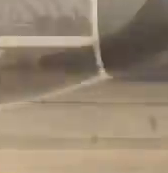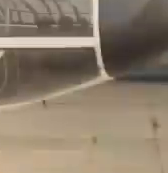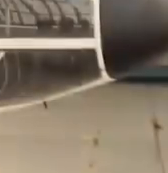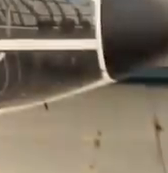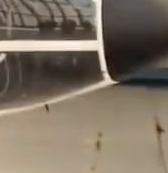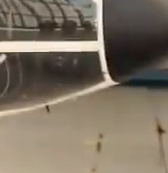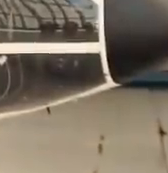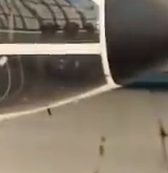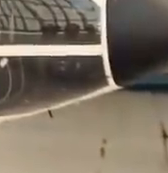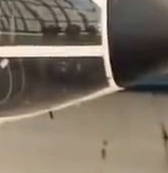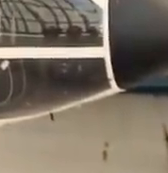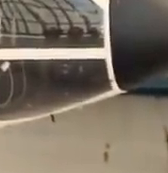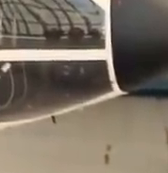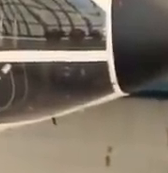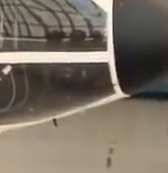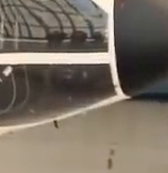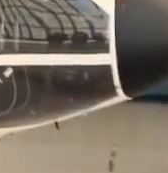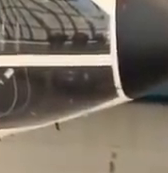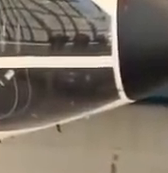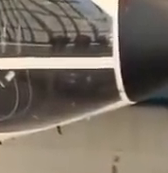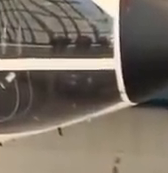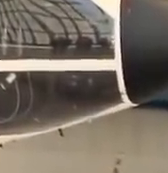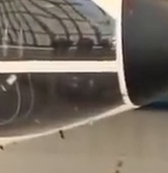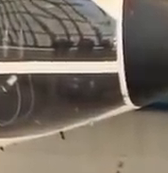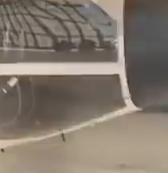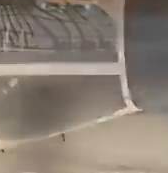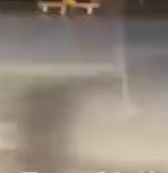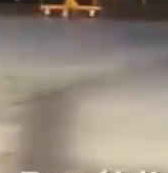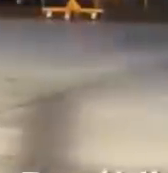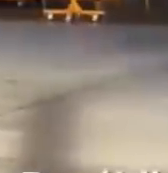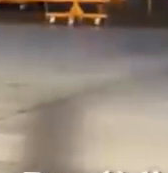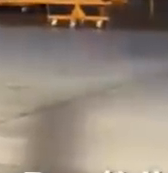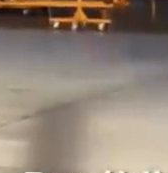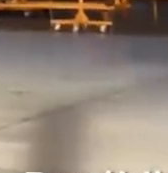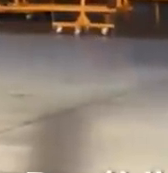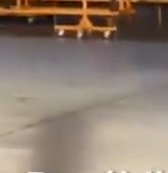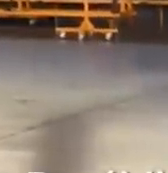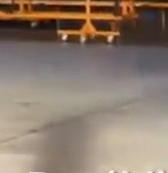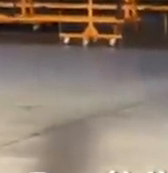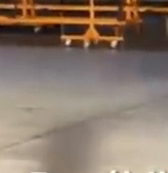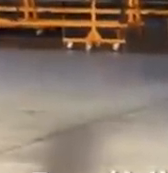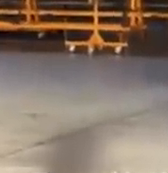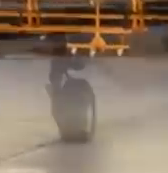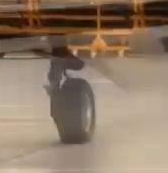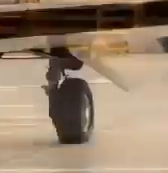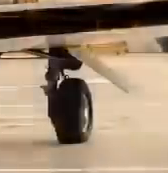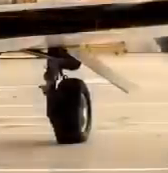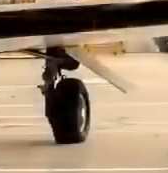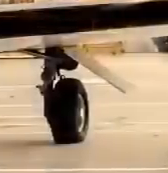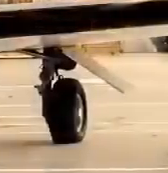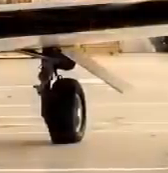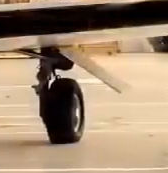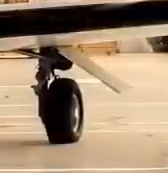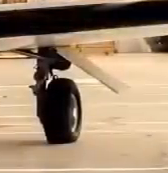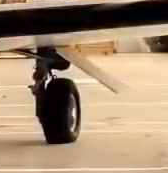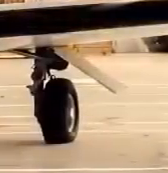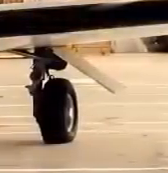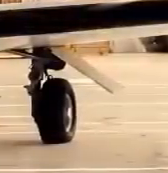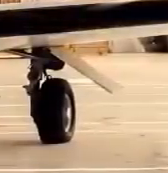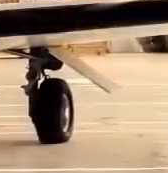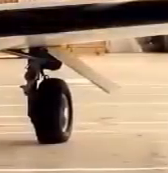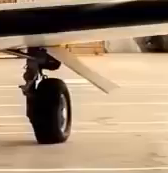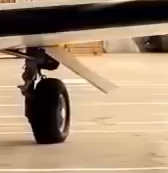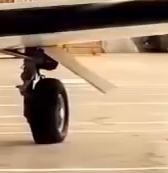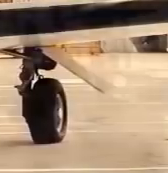servidores públicos, lo que se traducirá en una reducción significativa del gasto en viáticos.